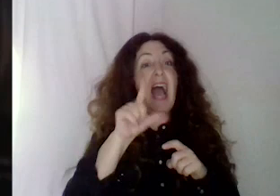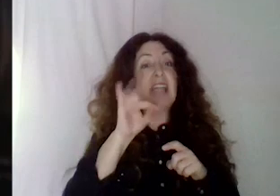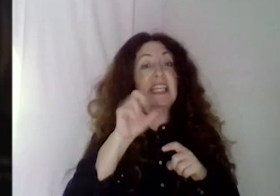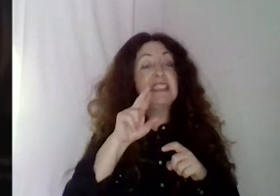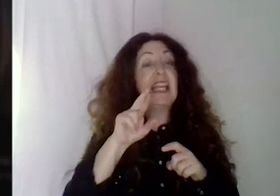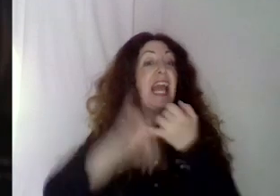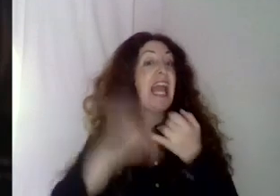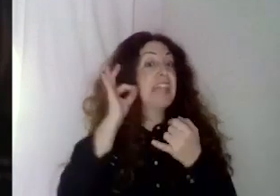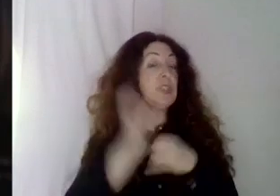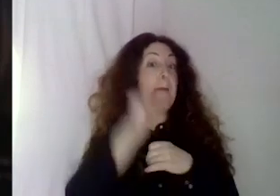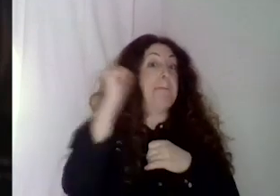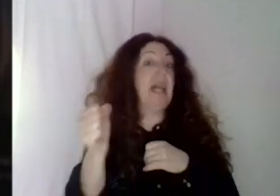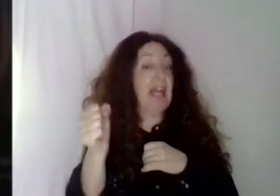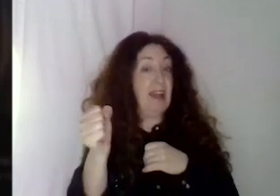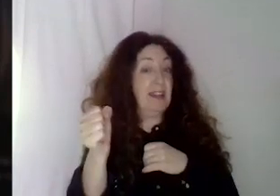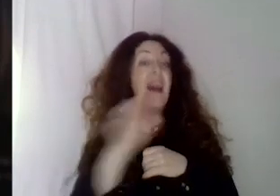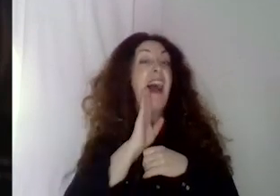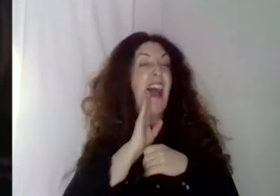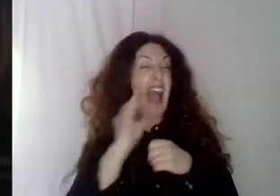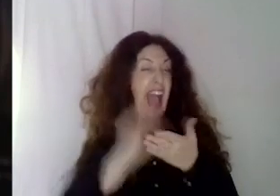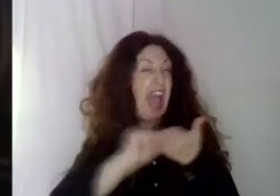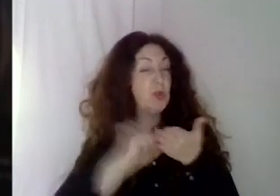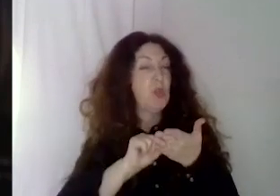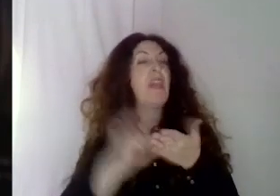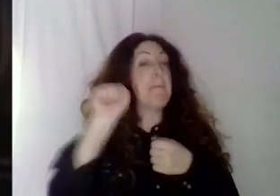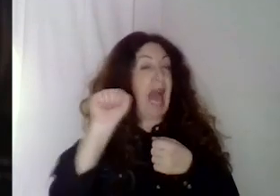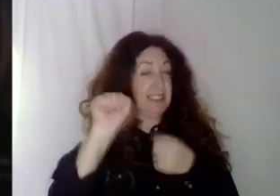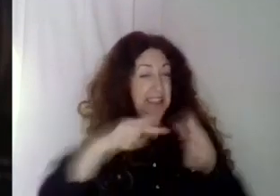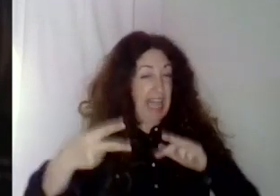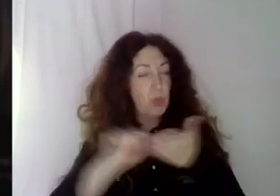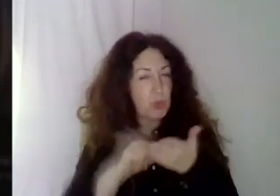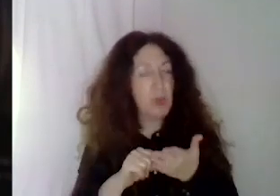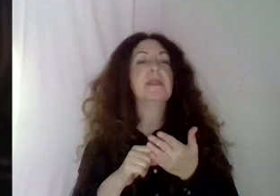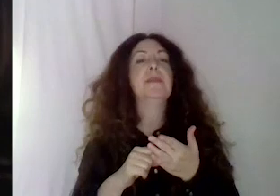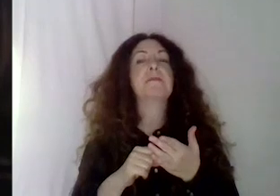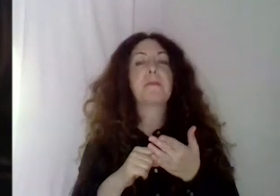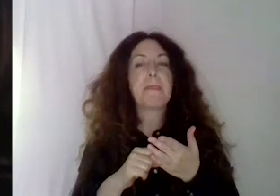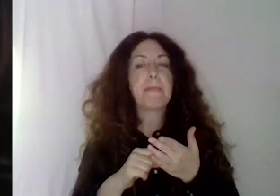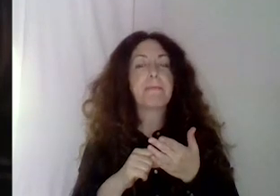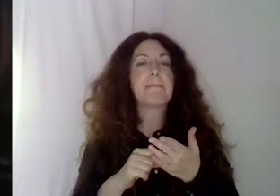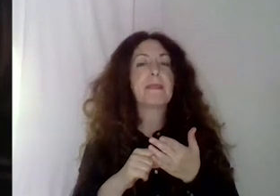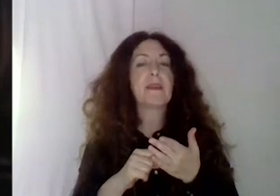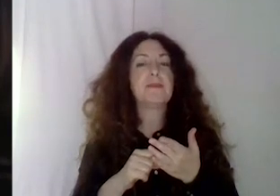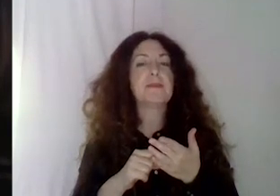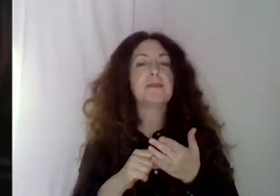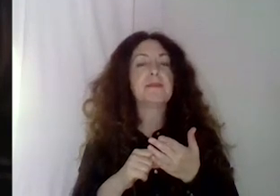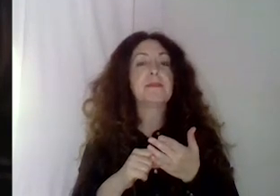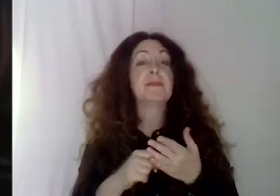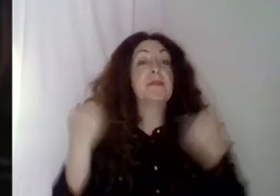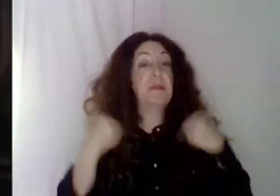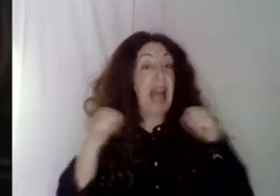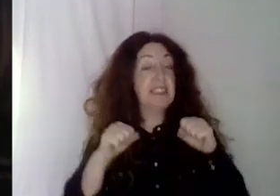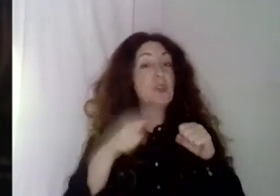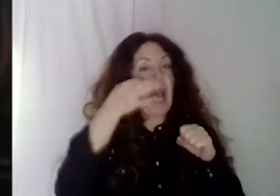de Althusser, porque como yo era un adversario redomado de Althusser, porque estaba en ese momento abducido